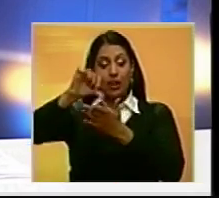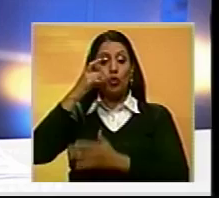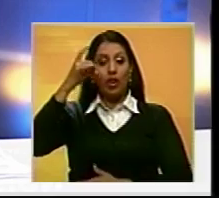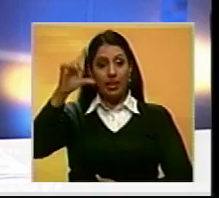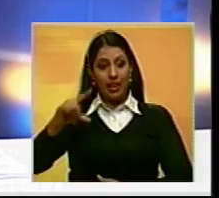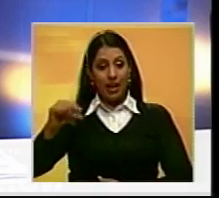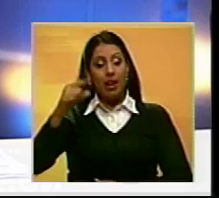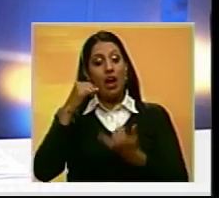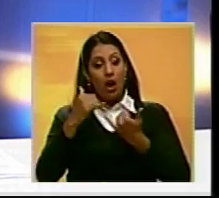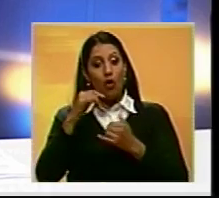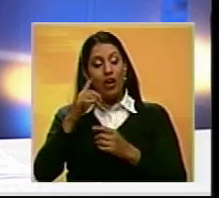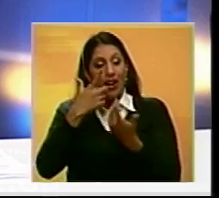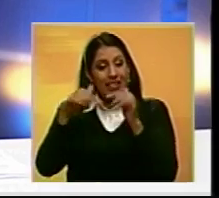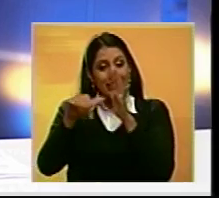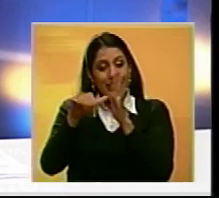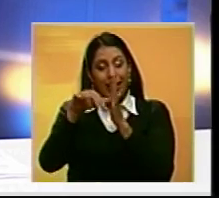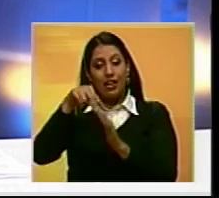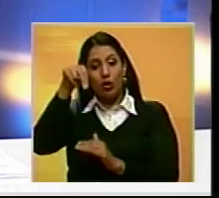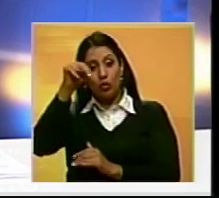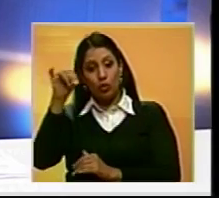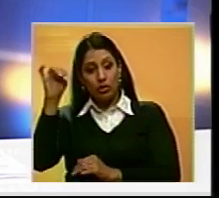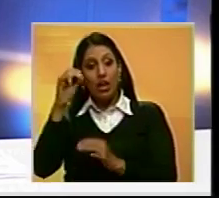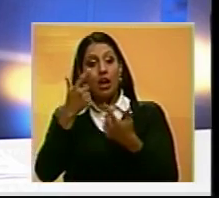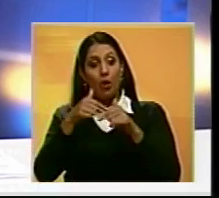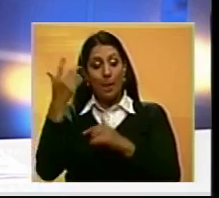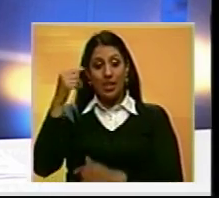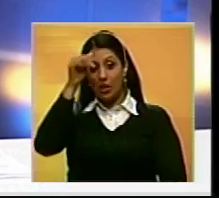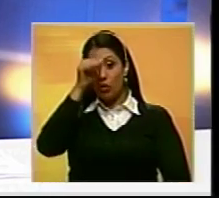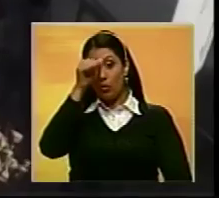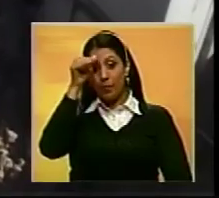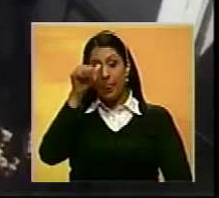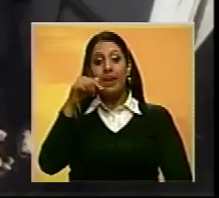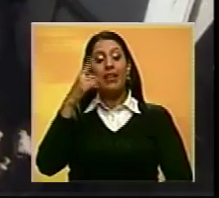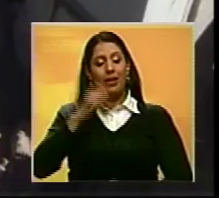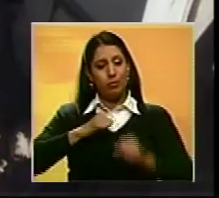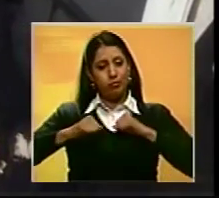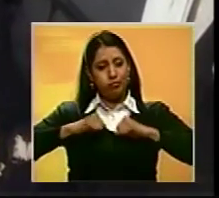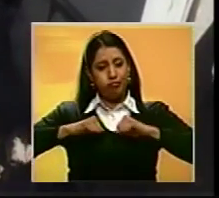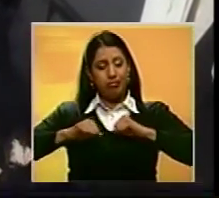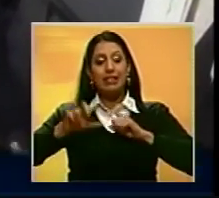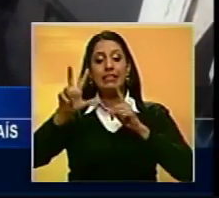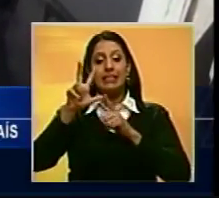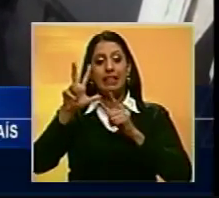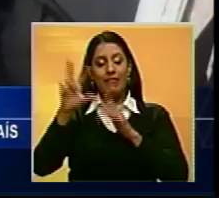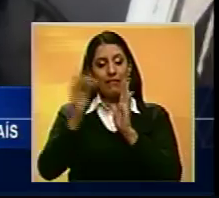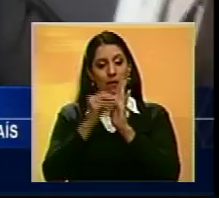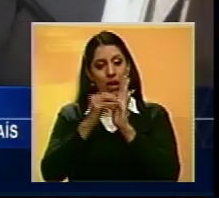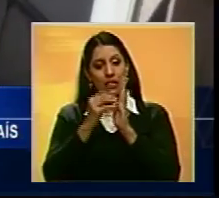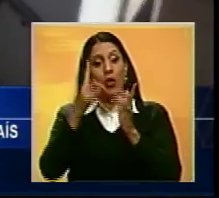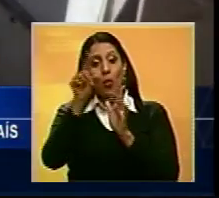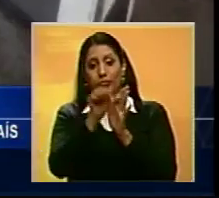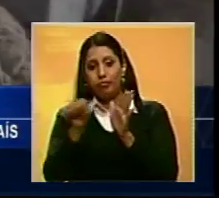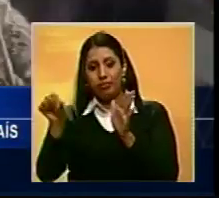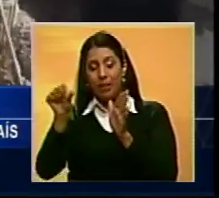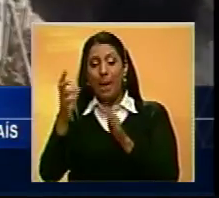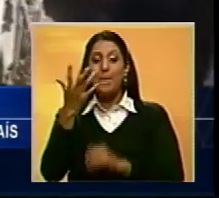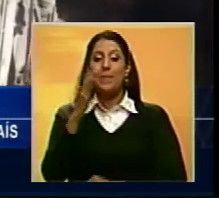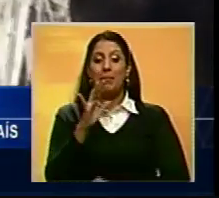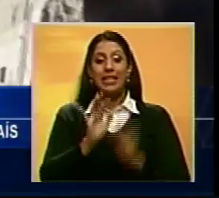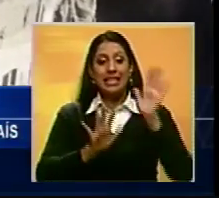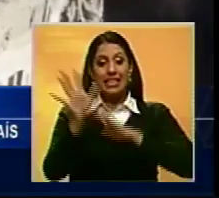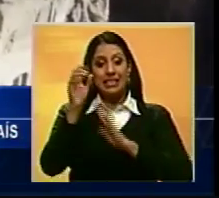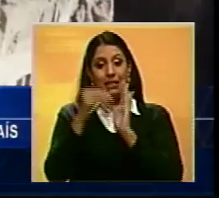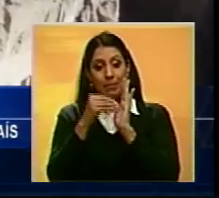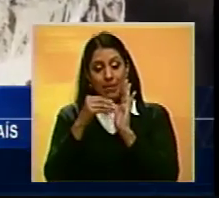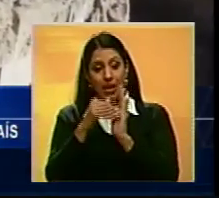país, cerca de la localidad de Norcia, el pasado domingo. Este sismo es el tercero que se produce en una semana y al menos 15.000